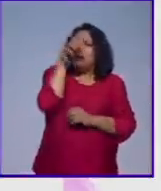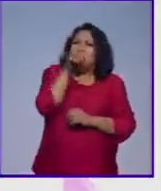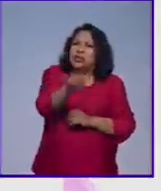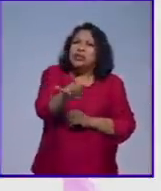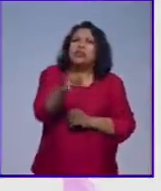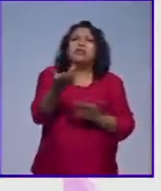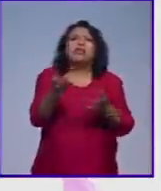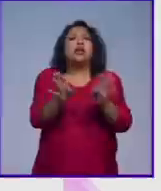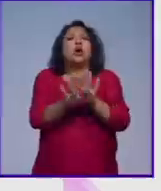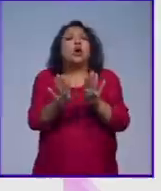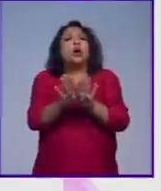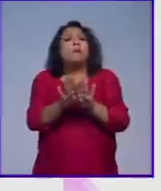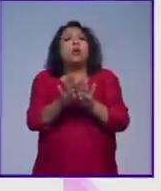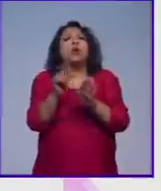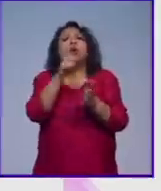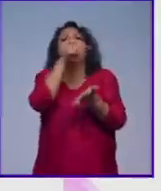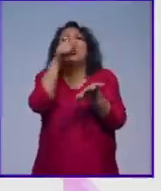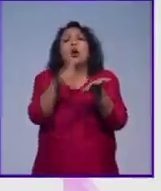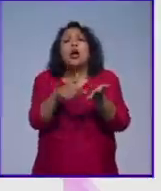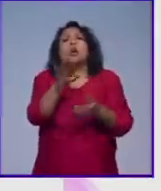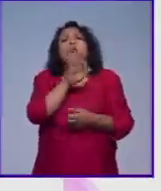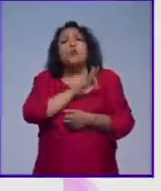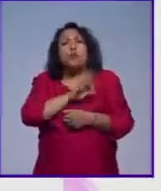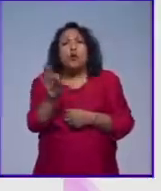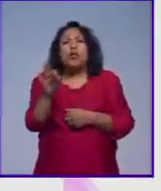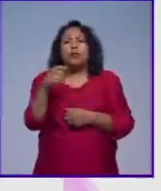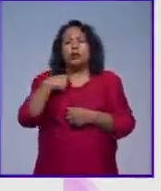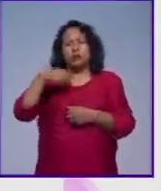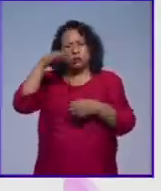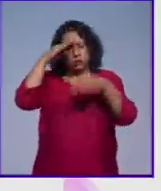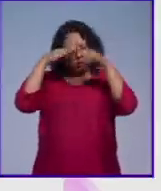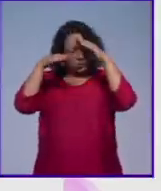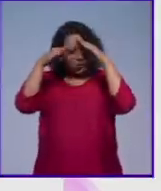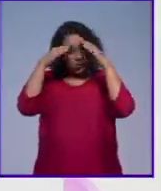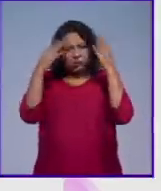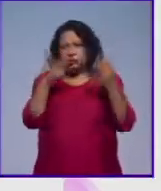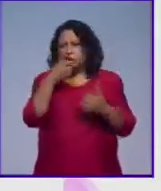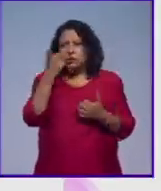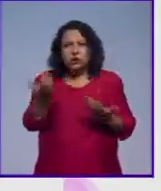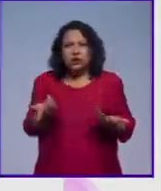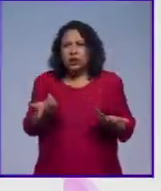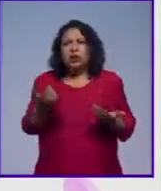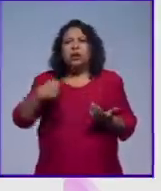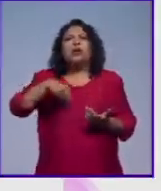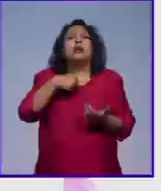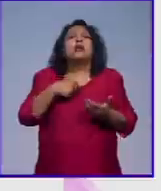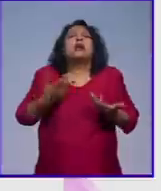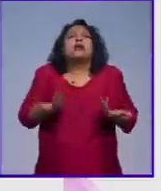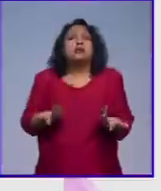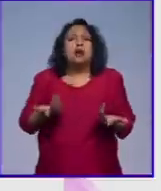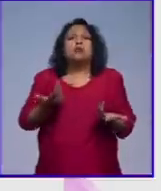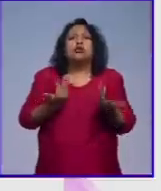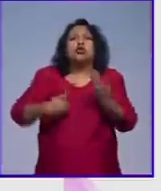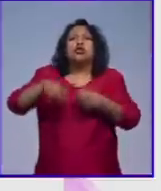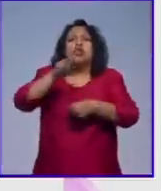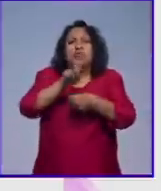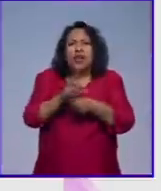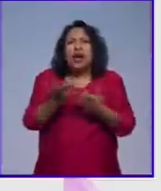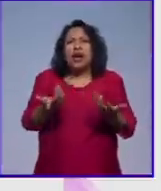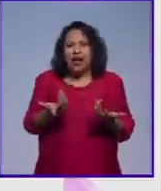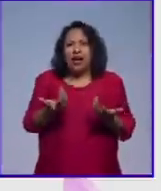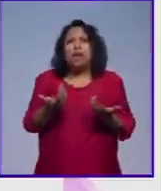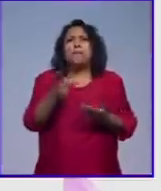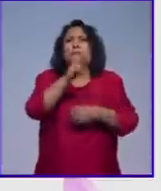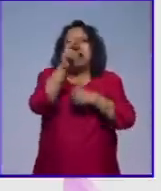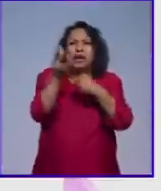es un lugar en el cual podemos ponernos a reflexionar, a decir, bueno, ¿qué estamos haciendo como sociedad? ¿Qué estamos haciendo